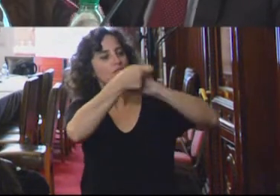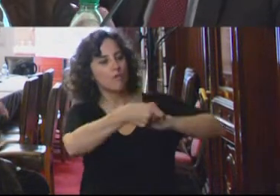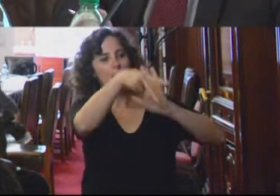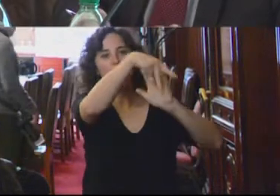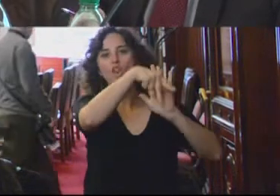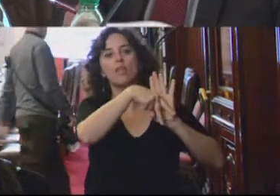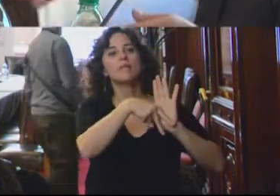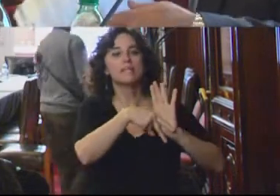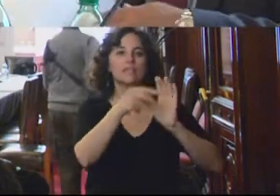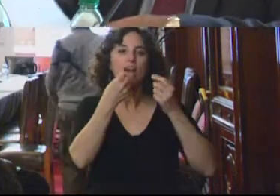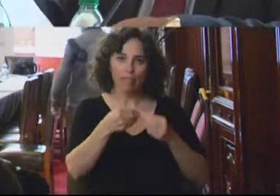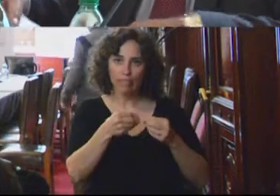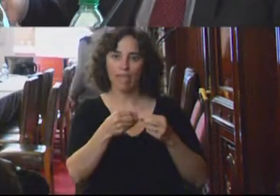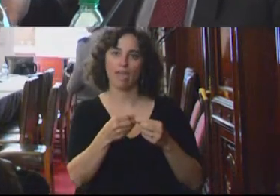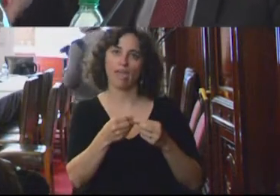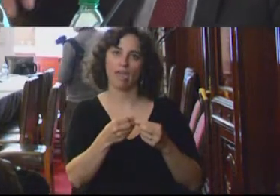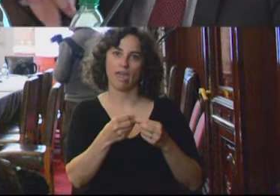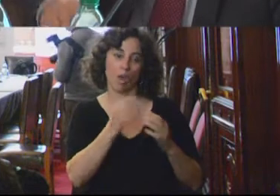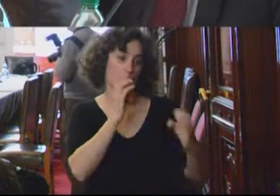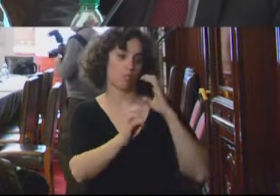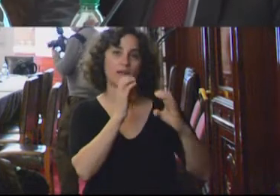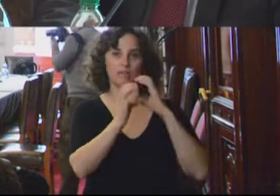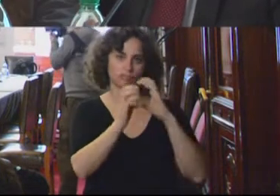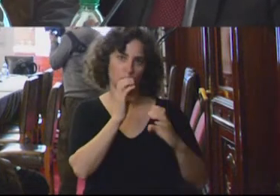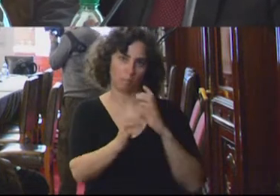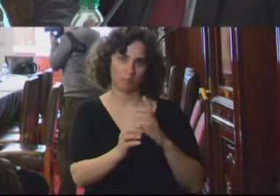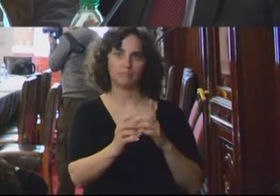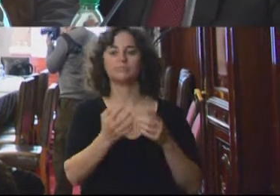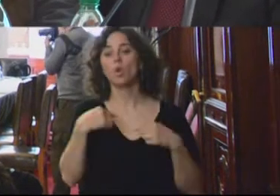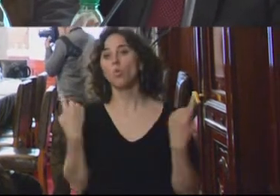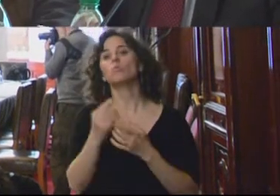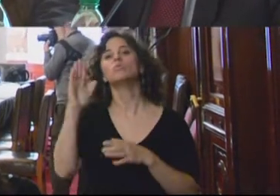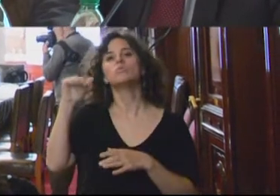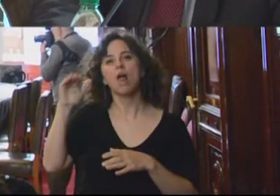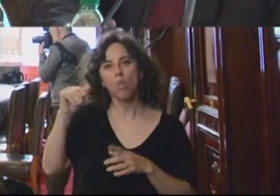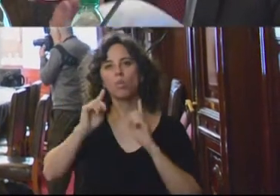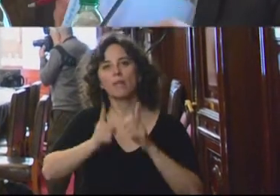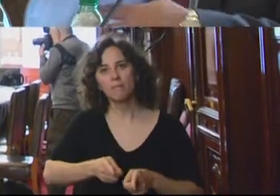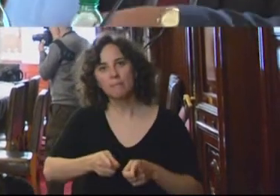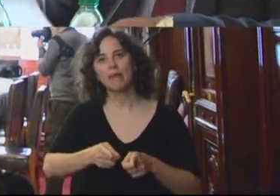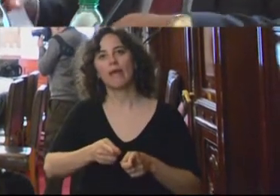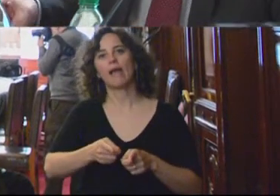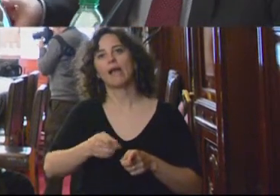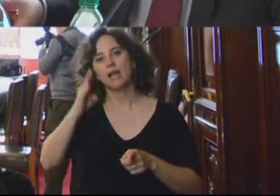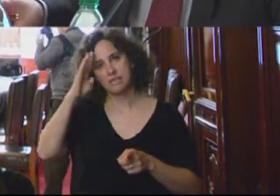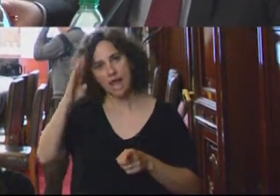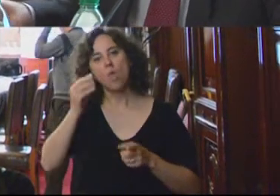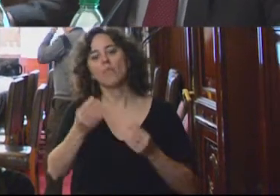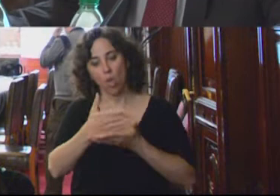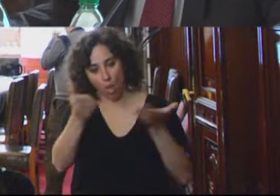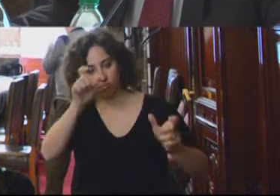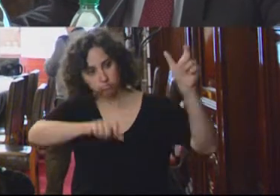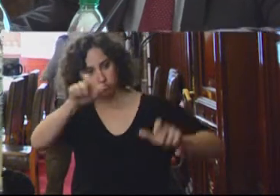en materia de comunicación. Nuestro saludo también a todos los